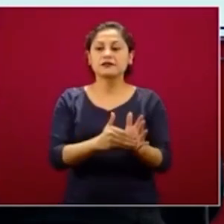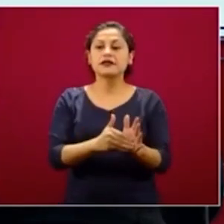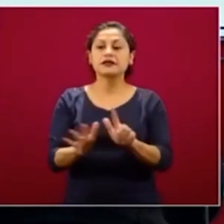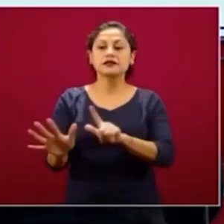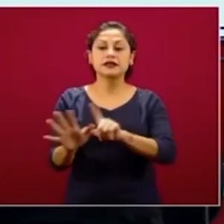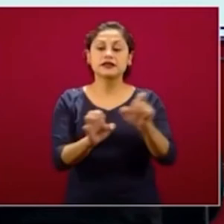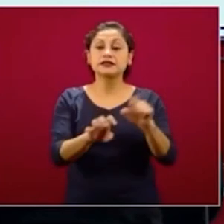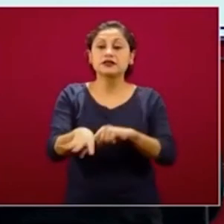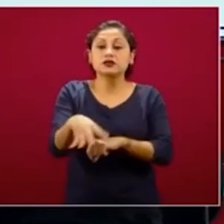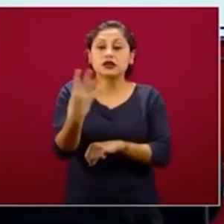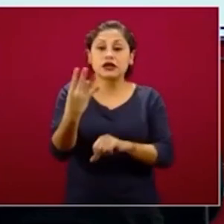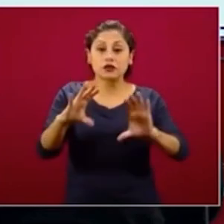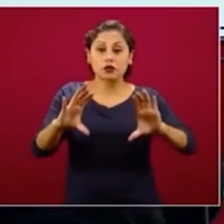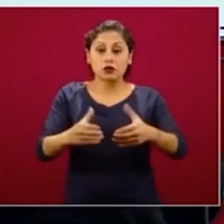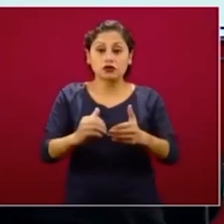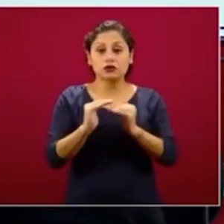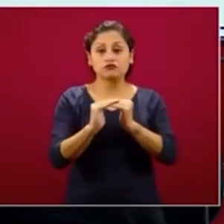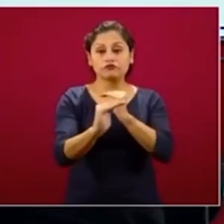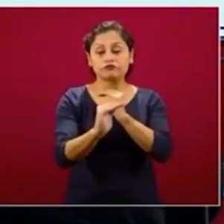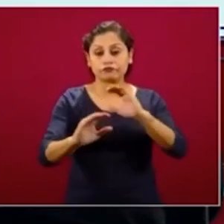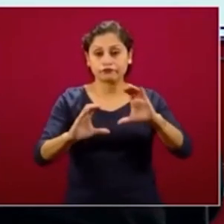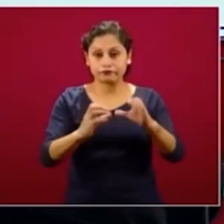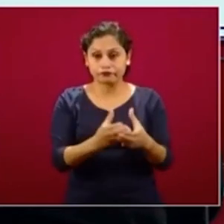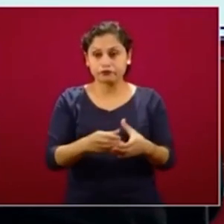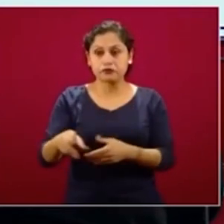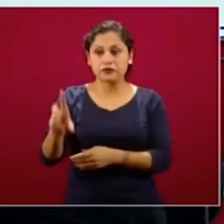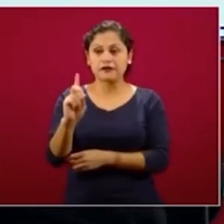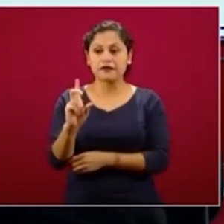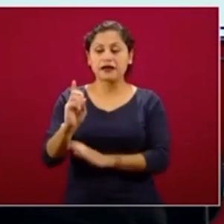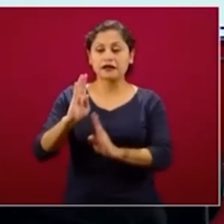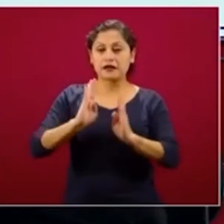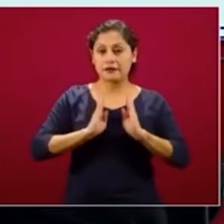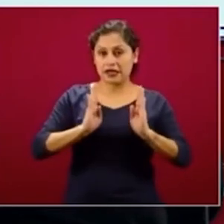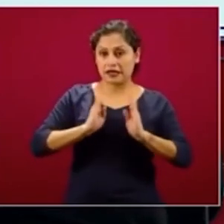13.714 viveros comunitarios, 30 viveros militares,